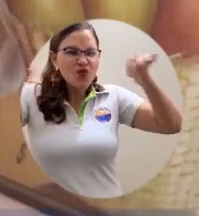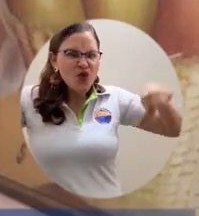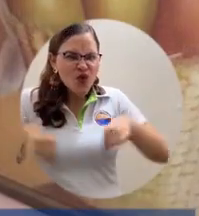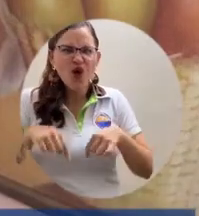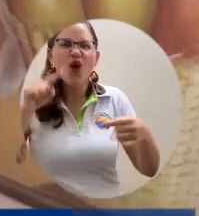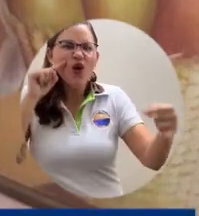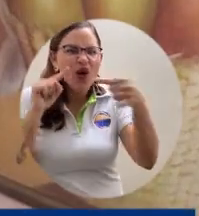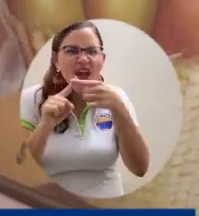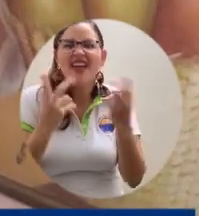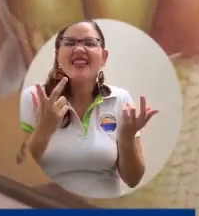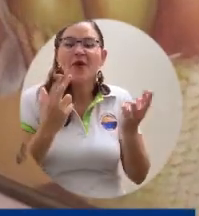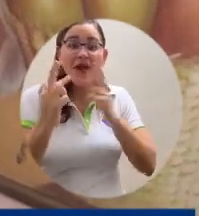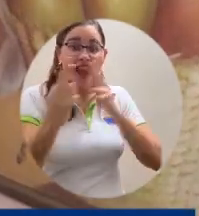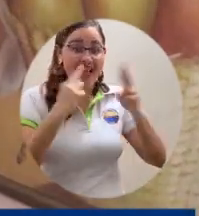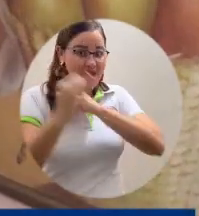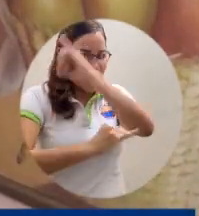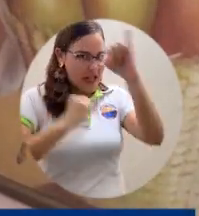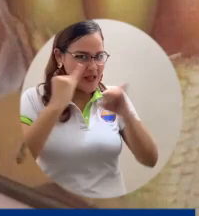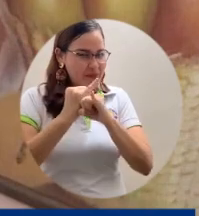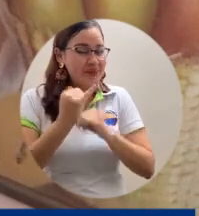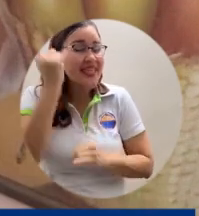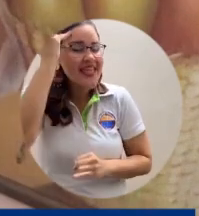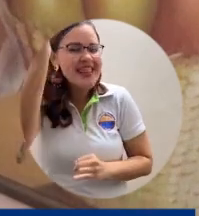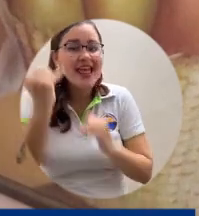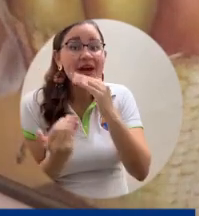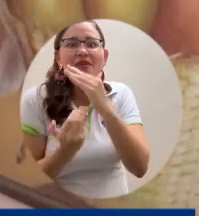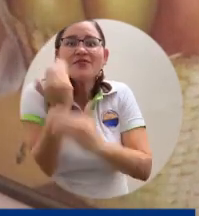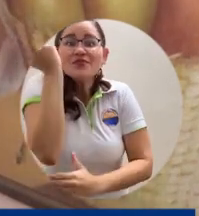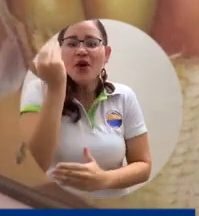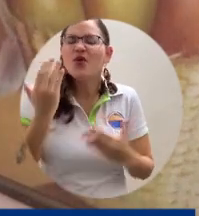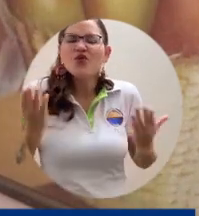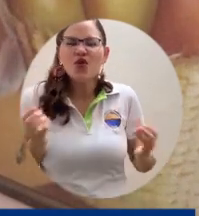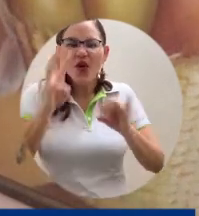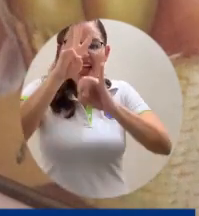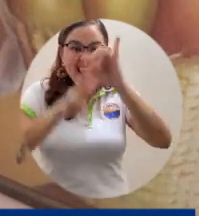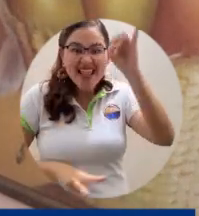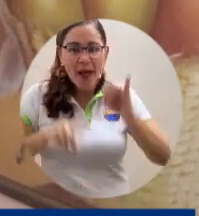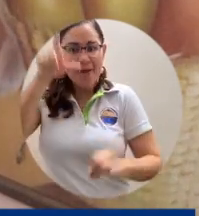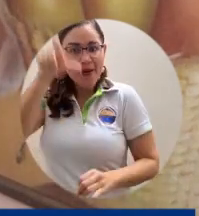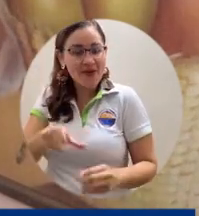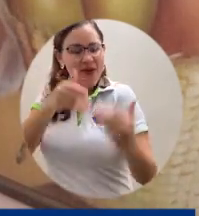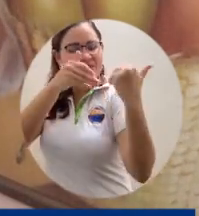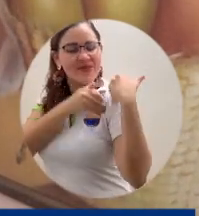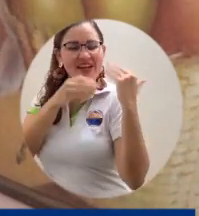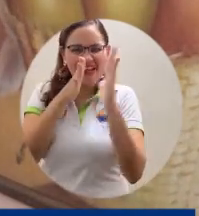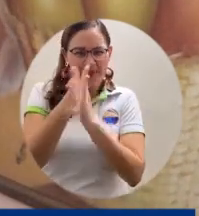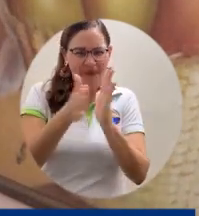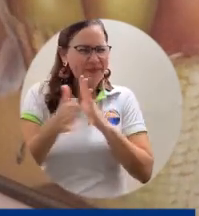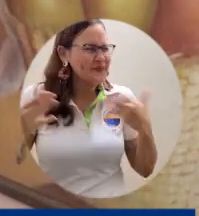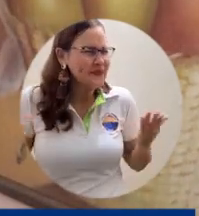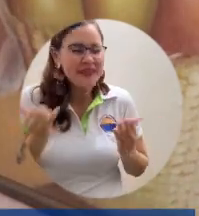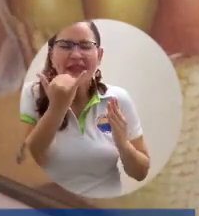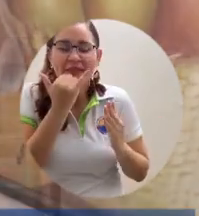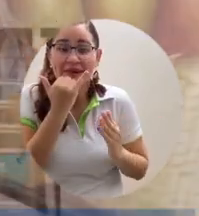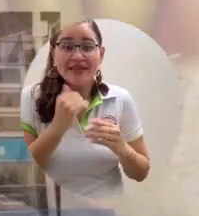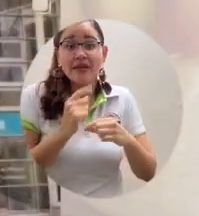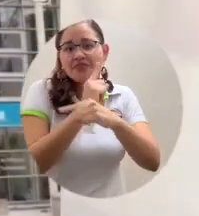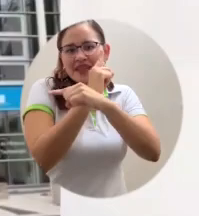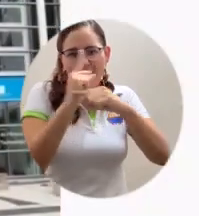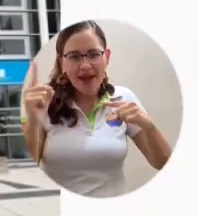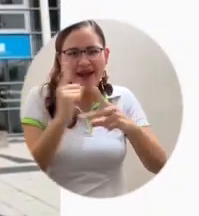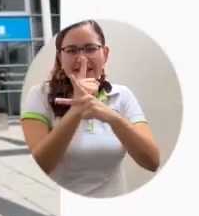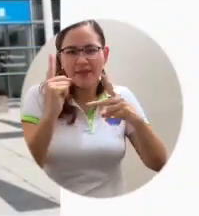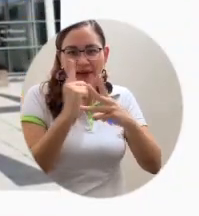Desde la Oficina de Relaciones Internacionales lanzamos la iniciativa llamada Instagram Takeover, en el que cada semana un miembro de la comunidad universitaria se toma